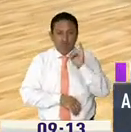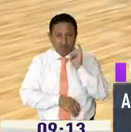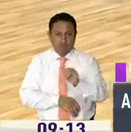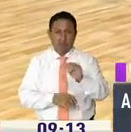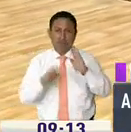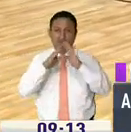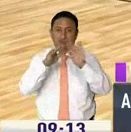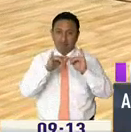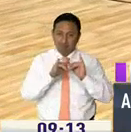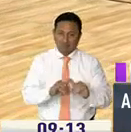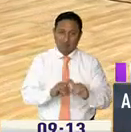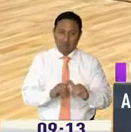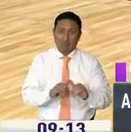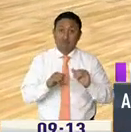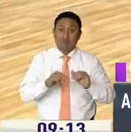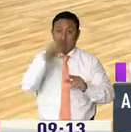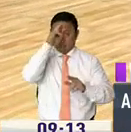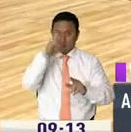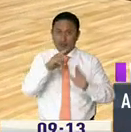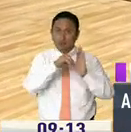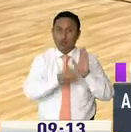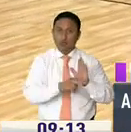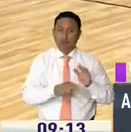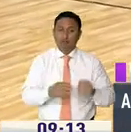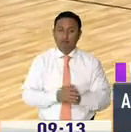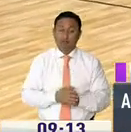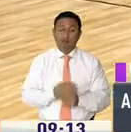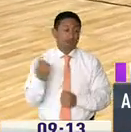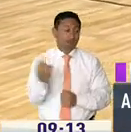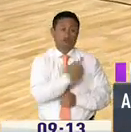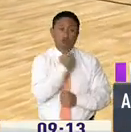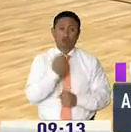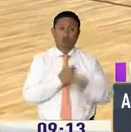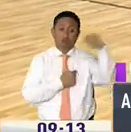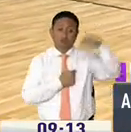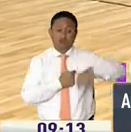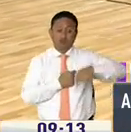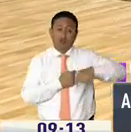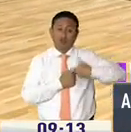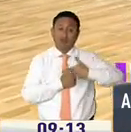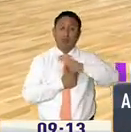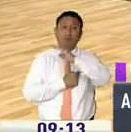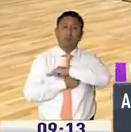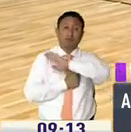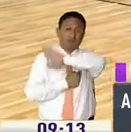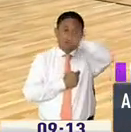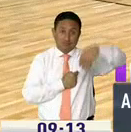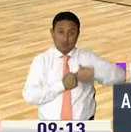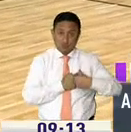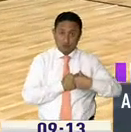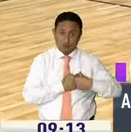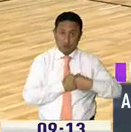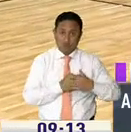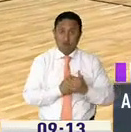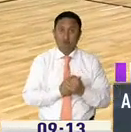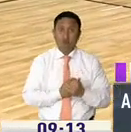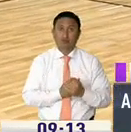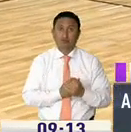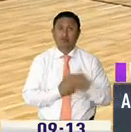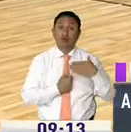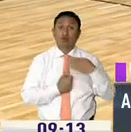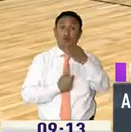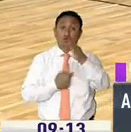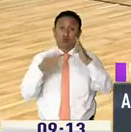en casa para guardar todas las normas sanitarias y nosotros, el personal, tanto de patronato y las otras dependencias municipales, nos